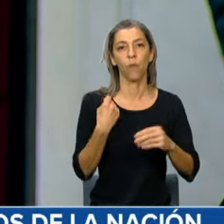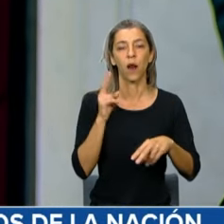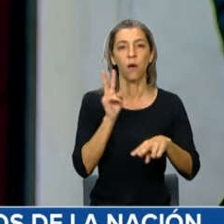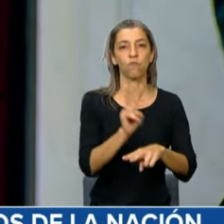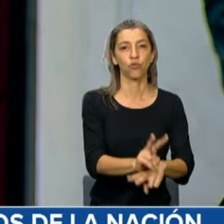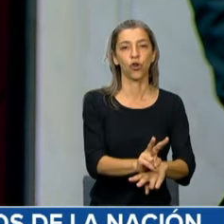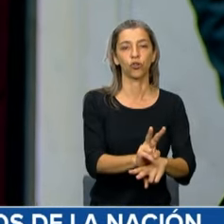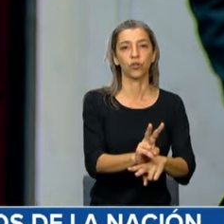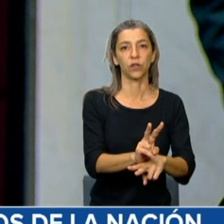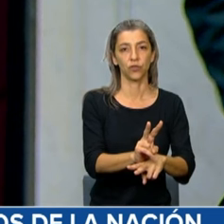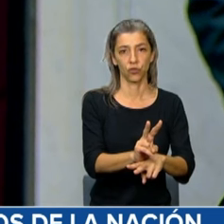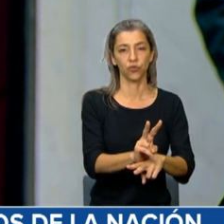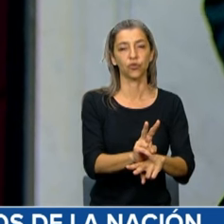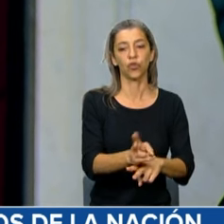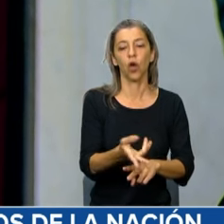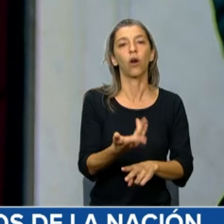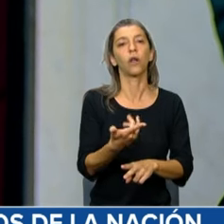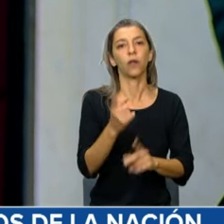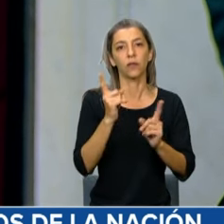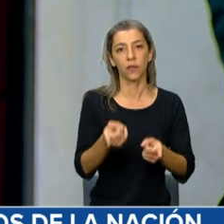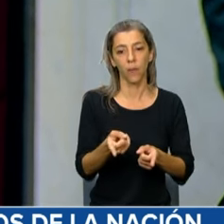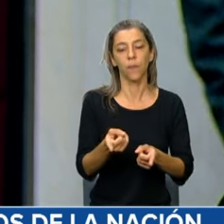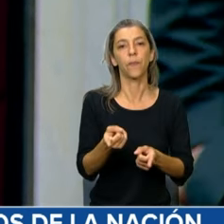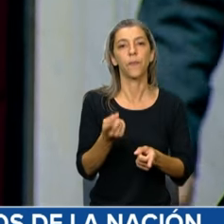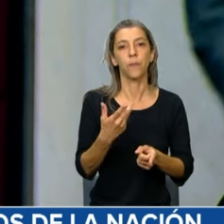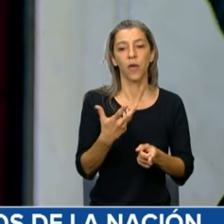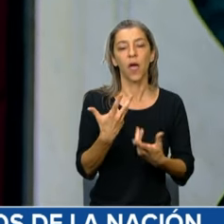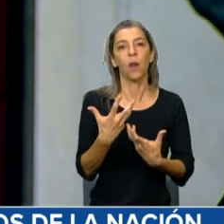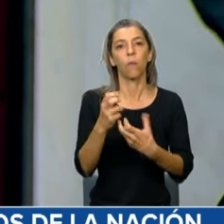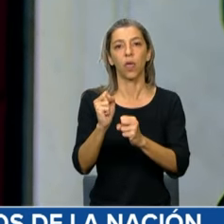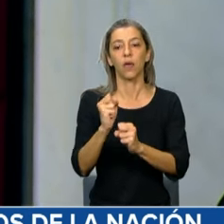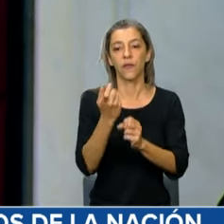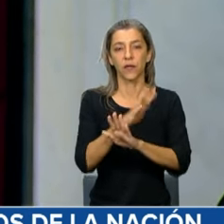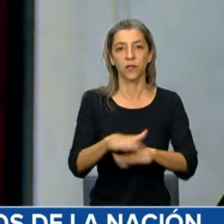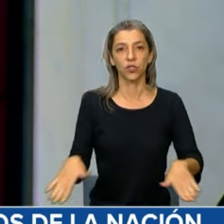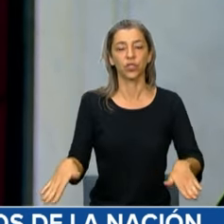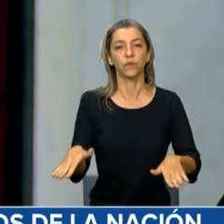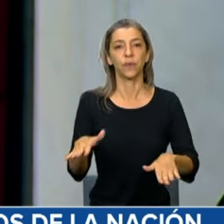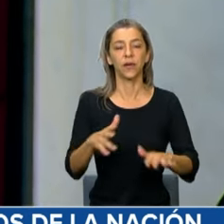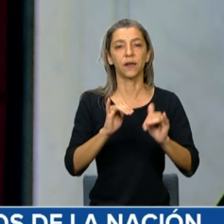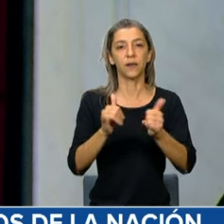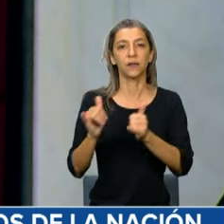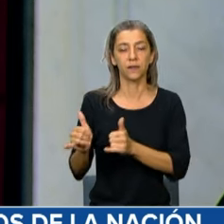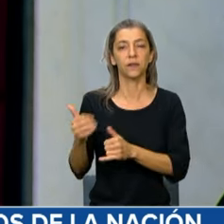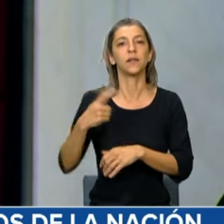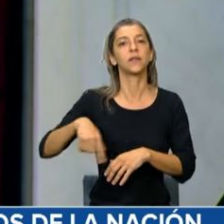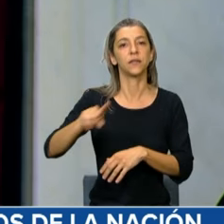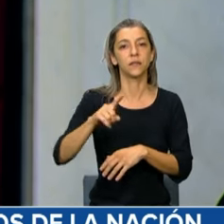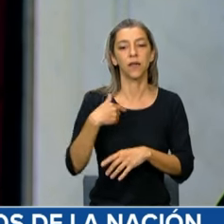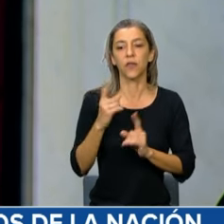detección de abuso sexual contra niñas niños y adolescentes en aquellos ámbitos donde se desarrollan sus